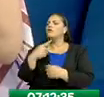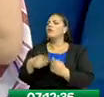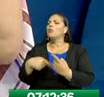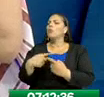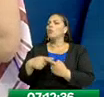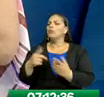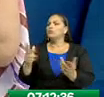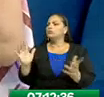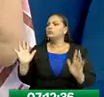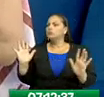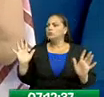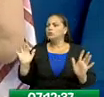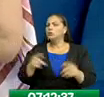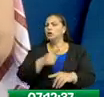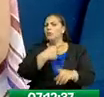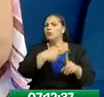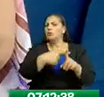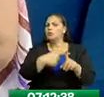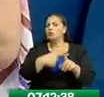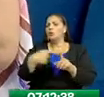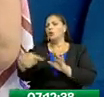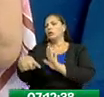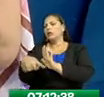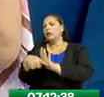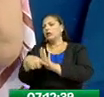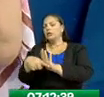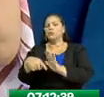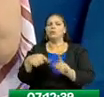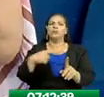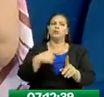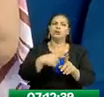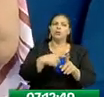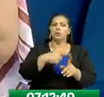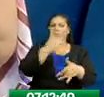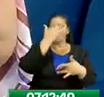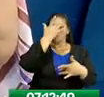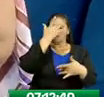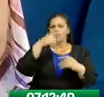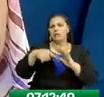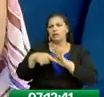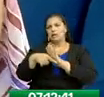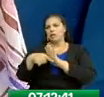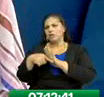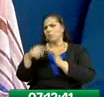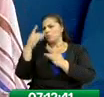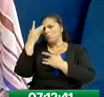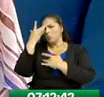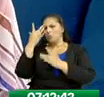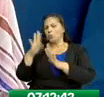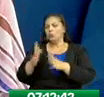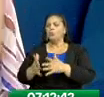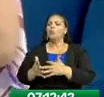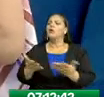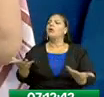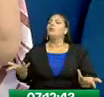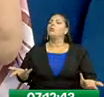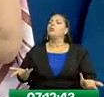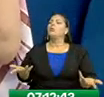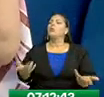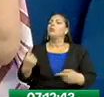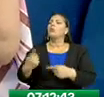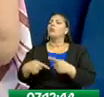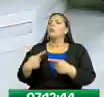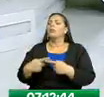el resultado de si es positivo o no, confirmativo o no que tenga coronavirus el paciente que está asilado en una casa de salud en el